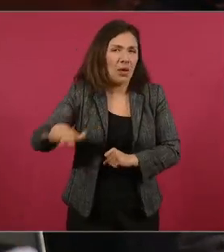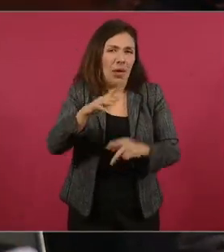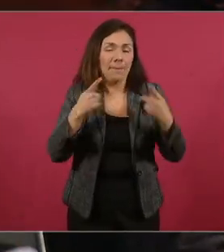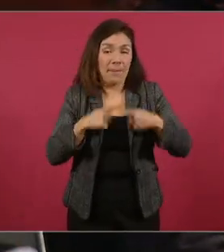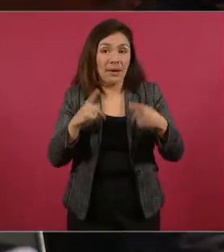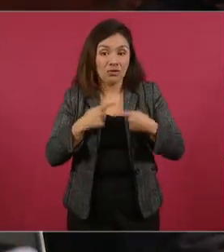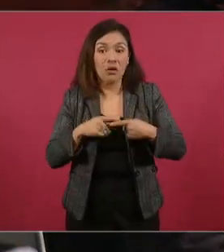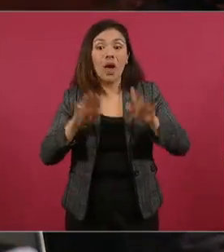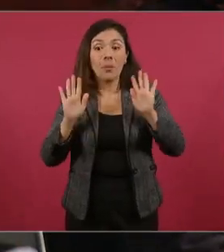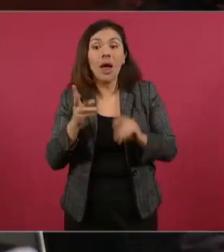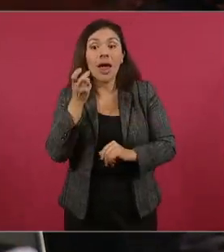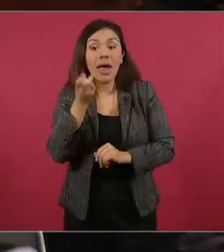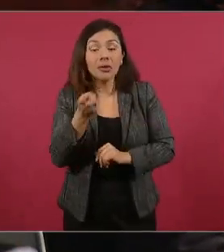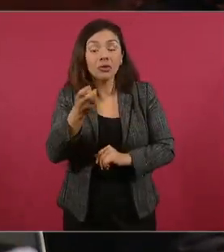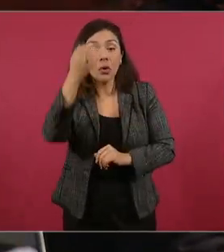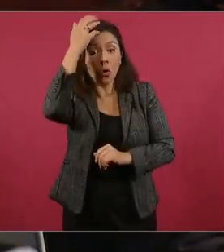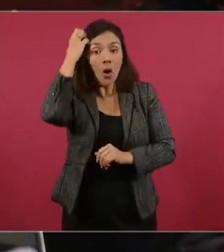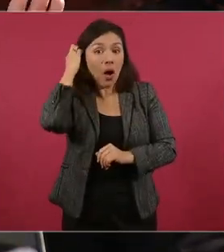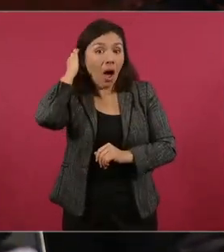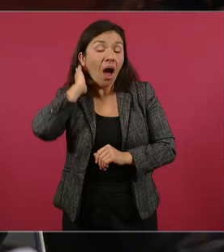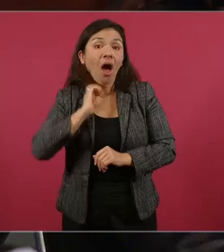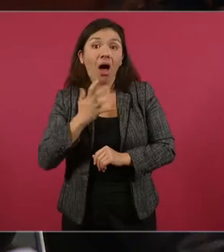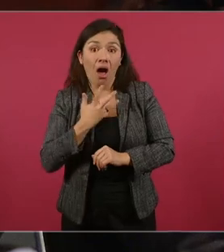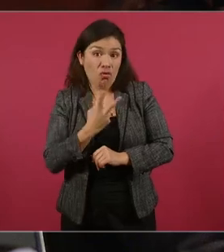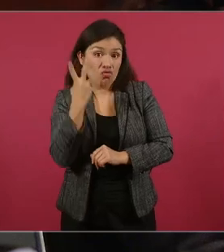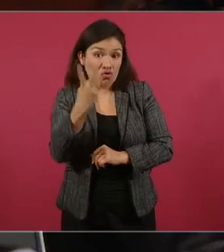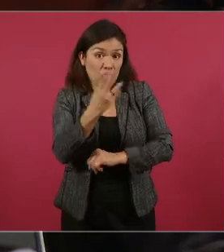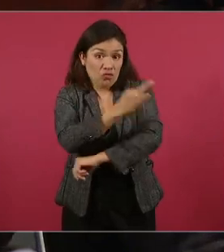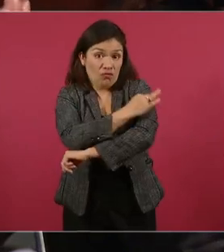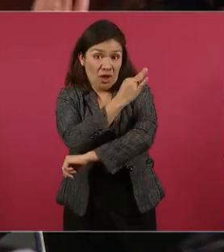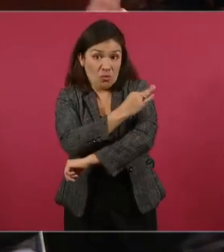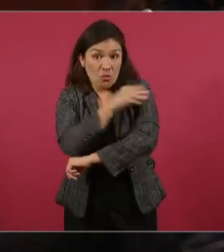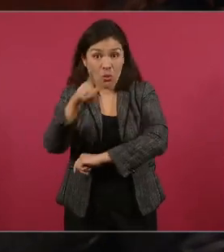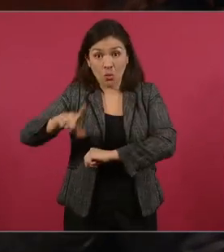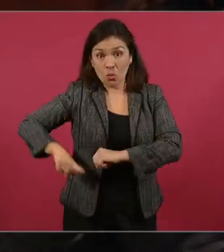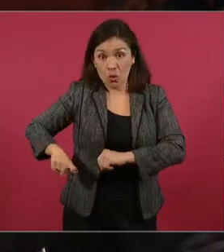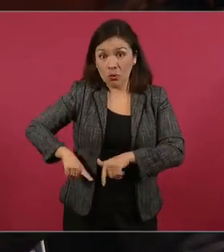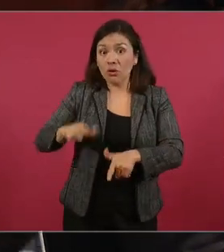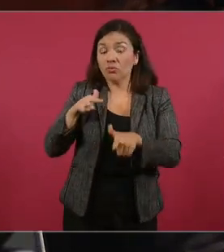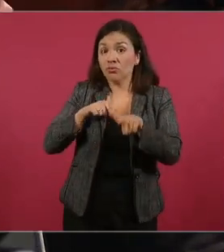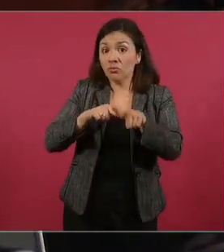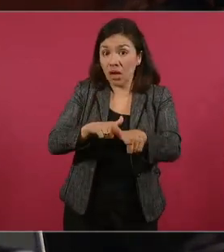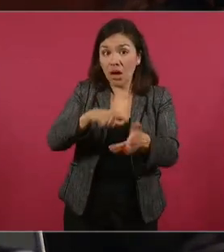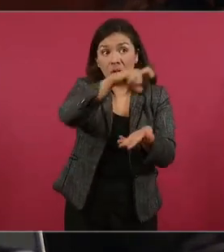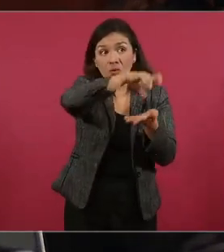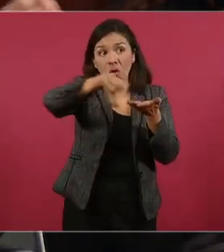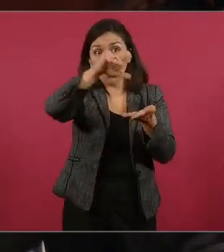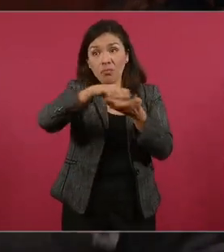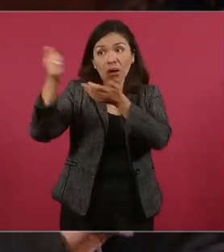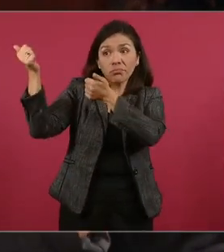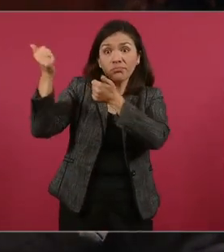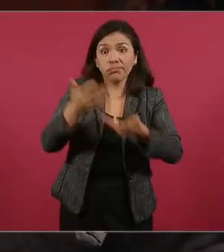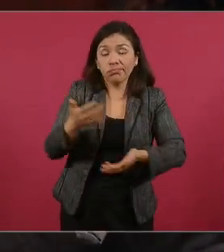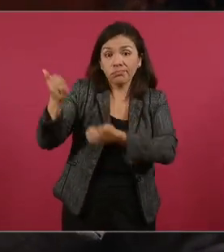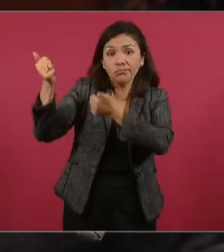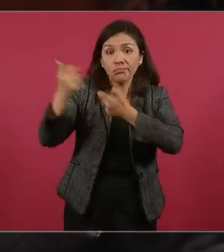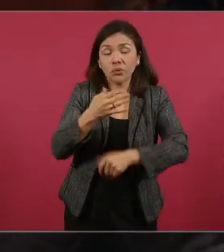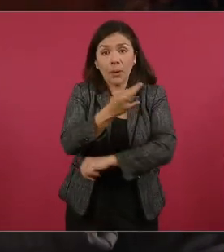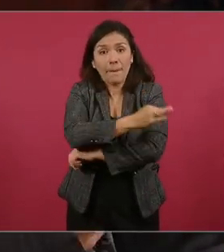En ese sentido, entonces, ¿habrá estas dos opciones? O sea, ¿el gobierno seguirá adquiriendo